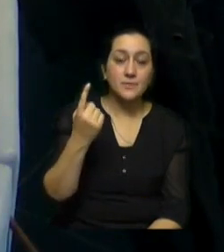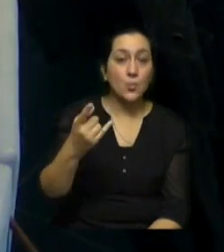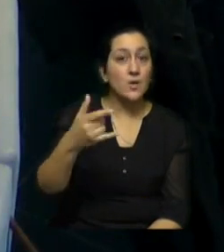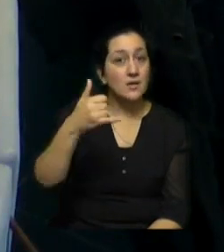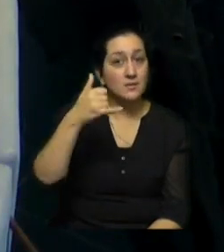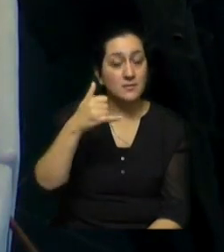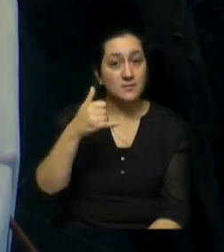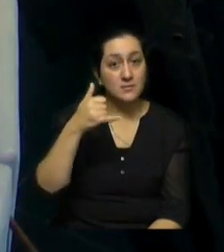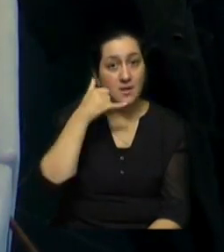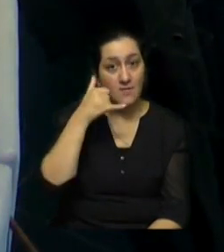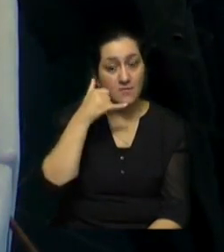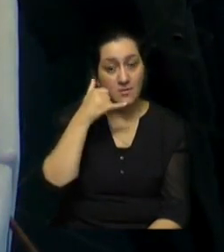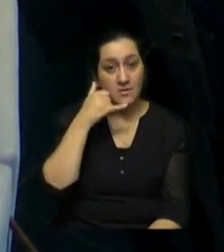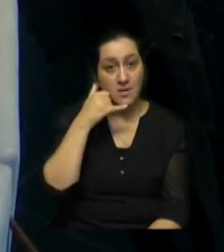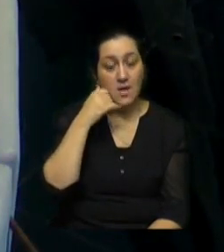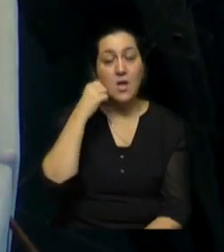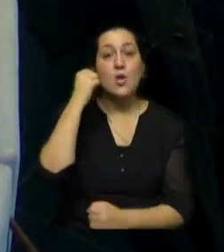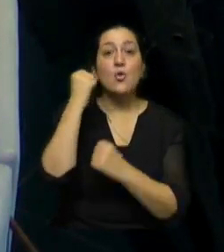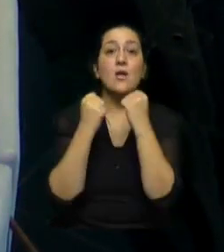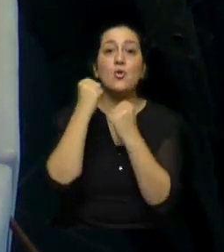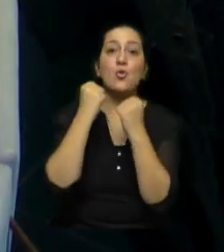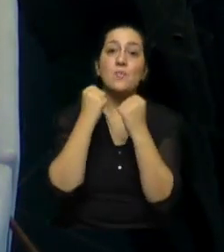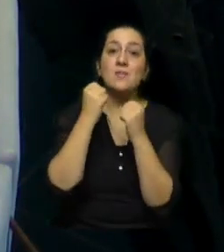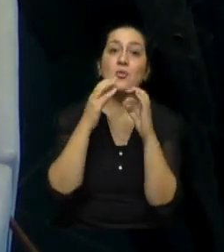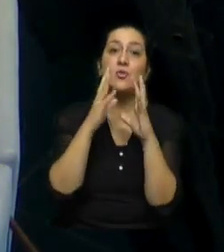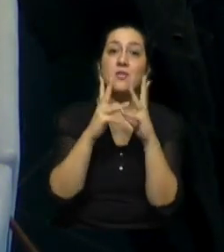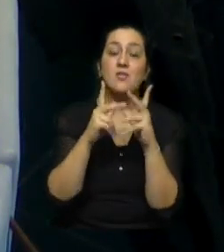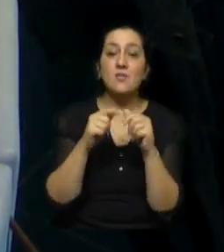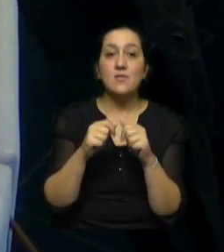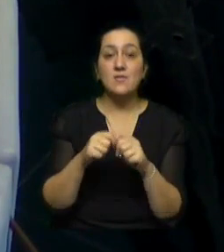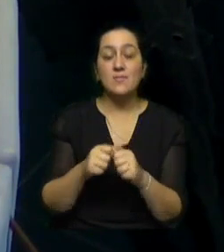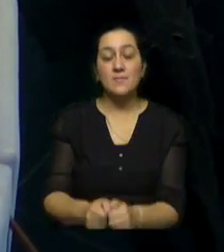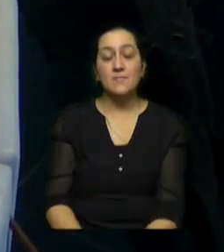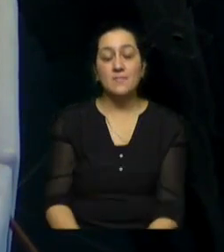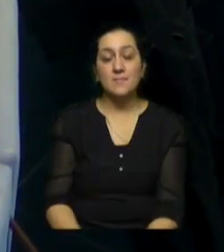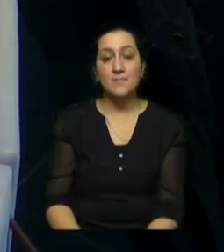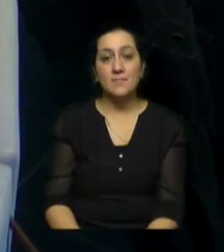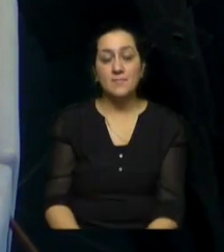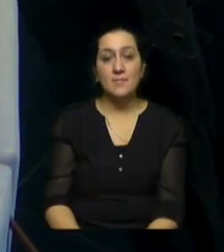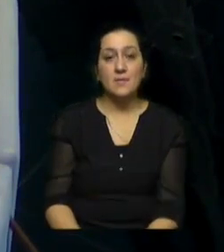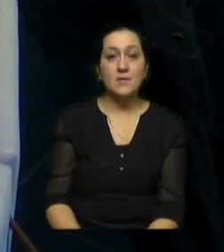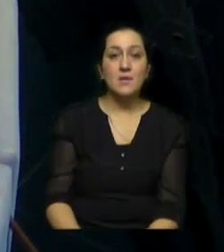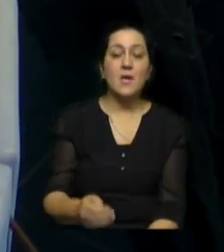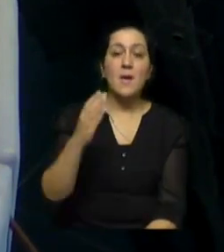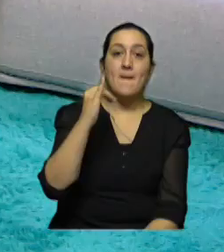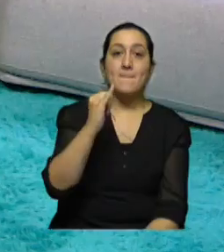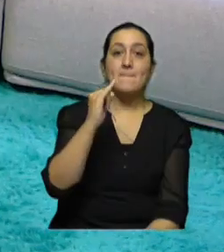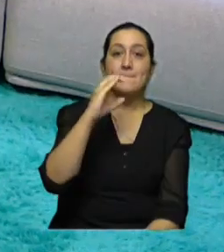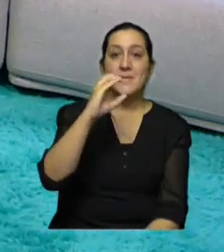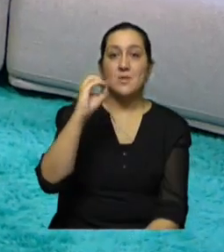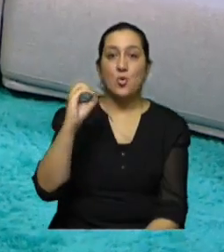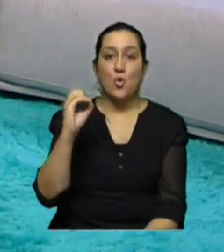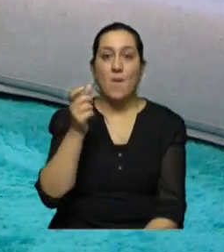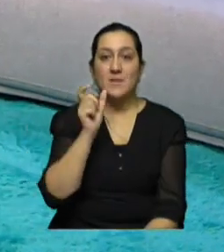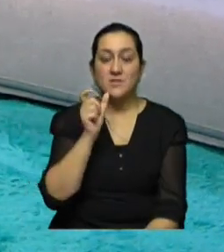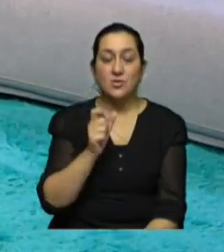una telefónica, básicamente, con la economista y coordinadora de investigación del Instituto Cuesta Duarte, ¡opa!, Alejandra Pico. Muy